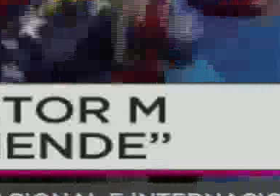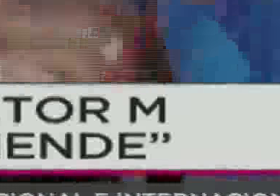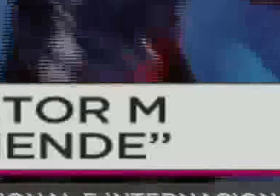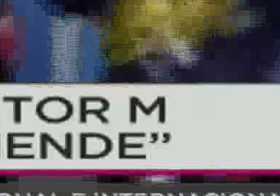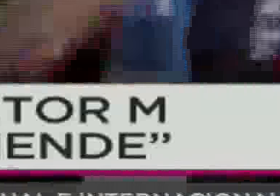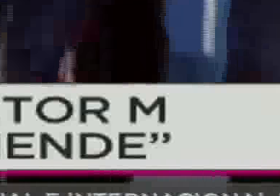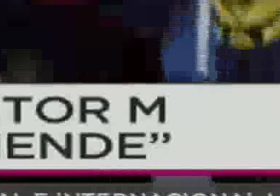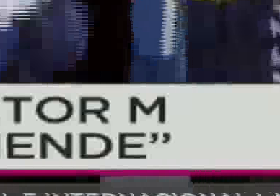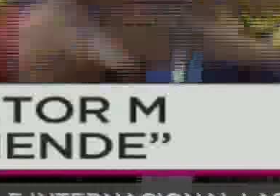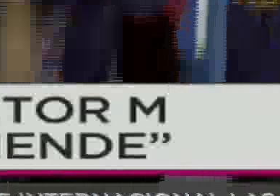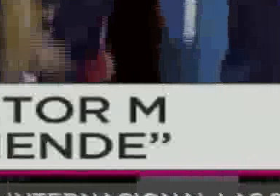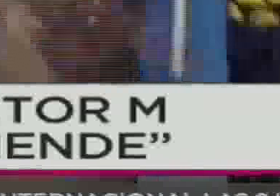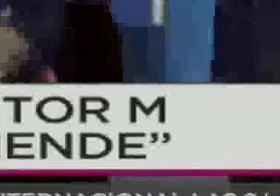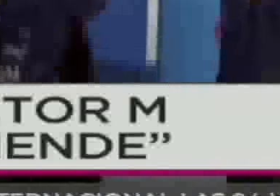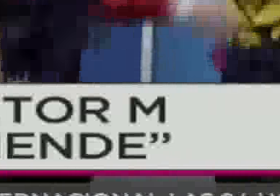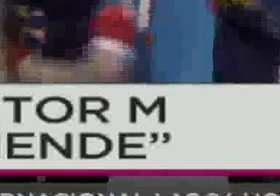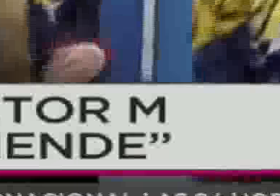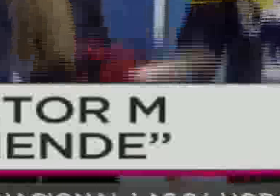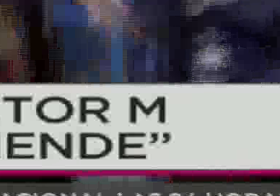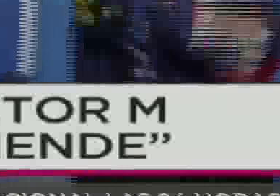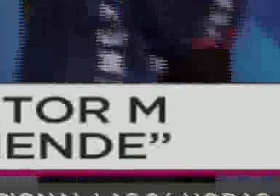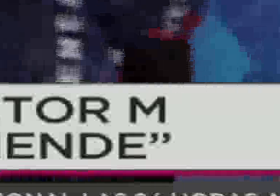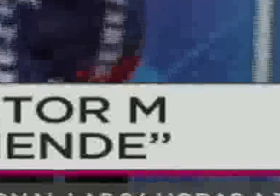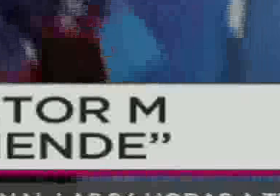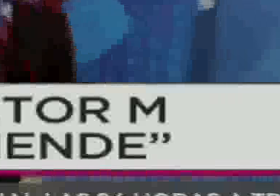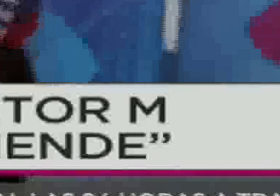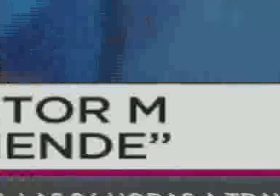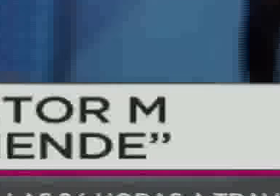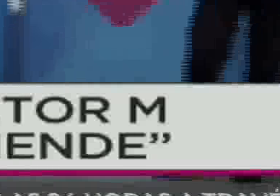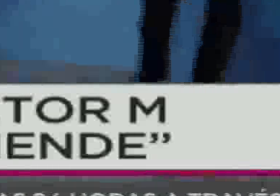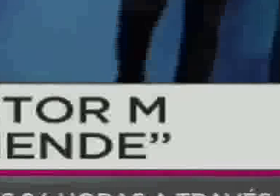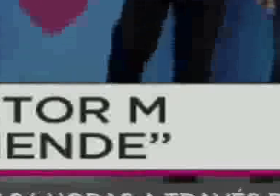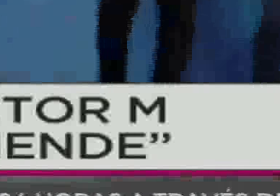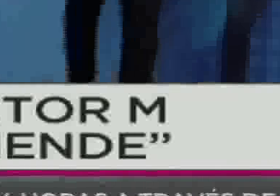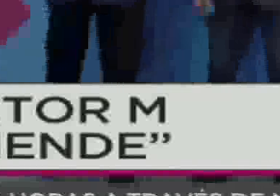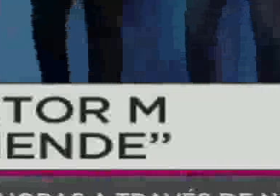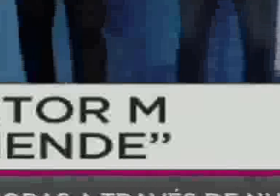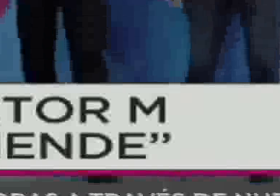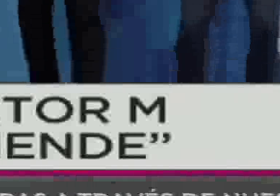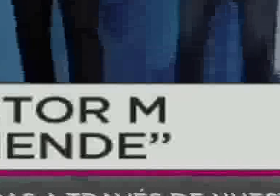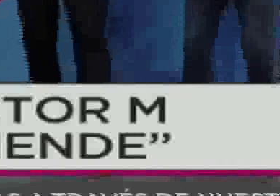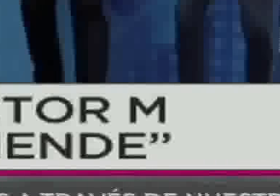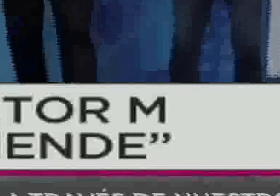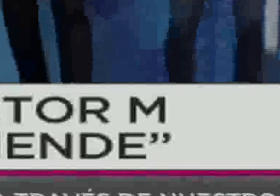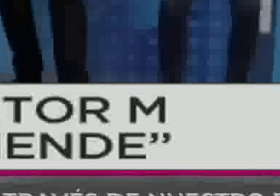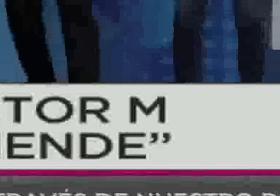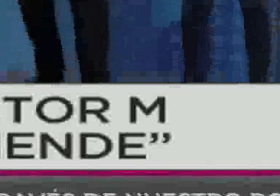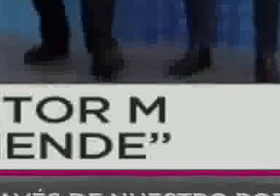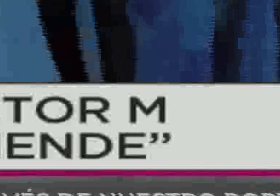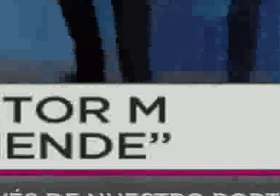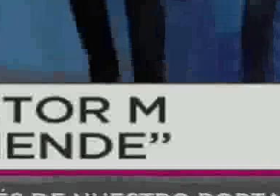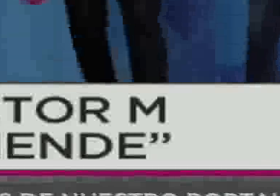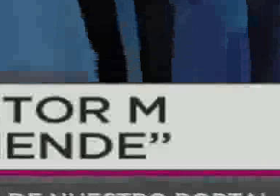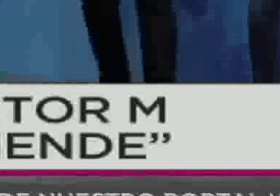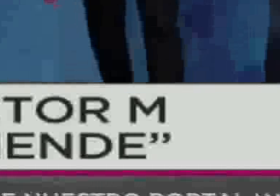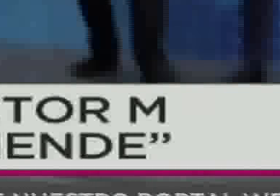Mi gente no se vende, si nos ataca Venezuela se defiende. Mi